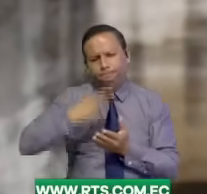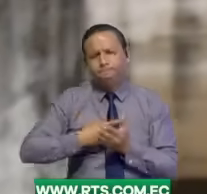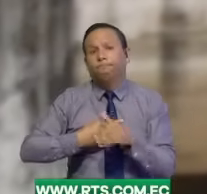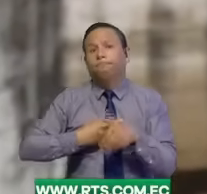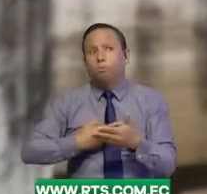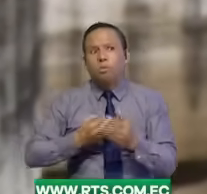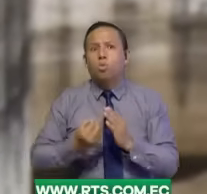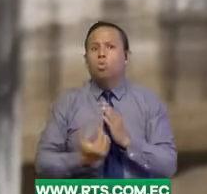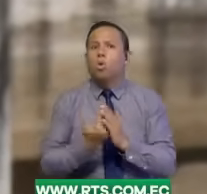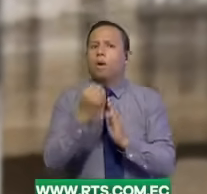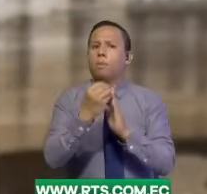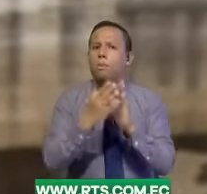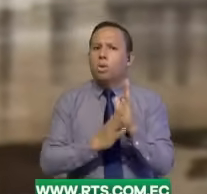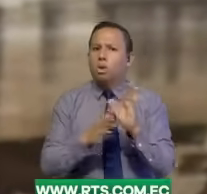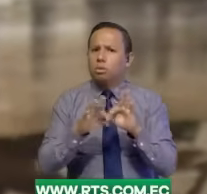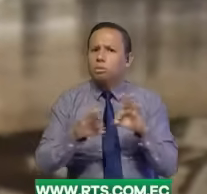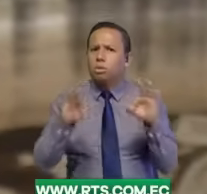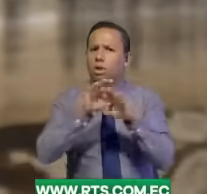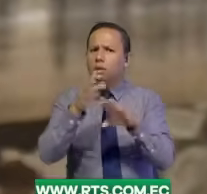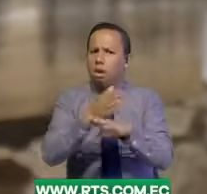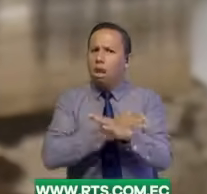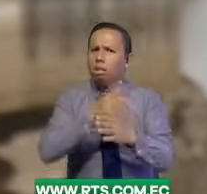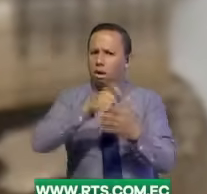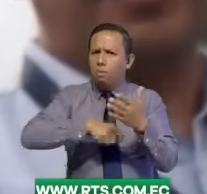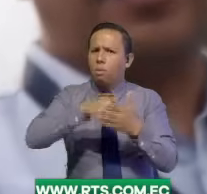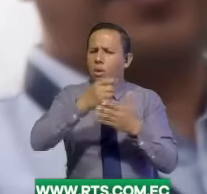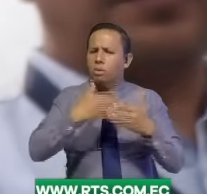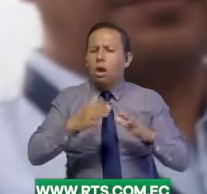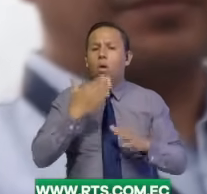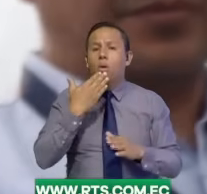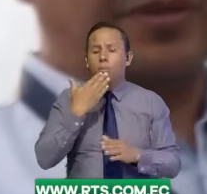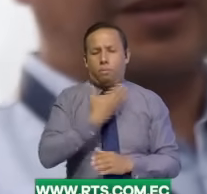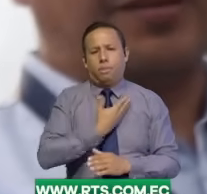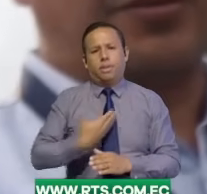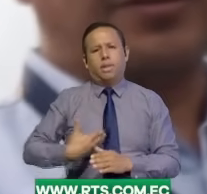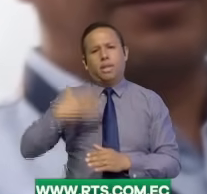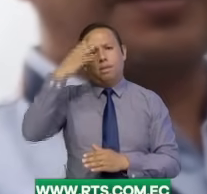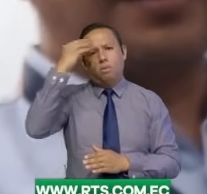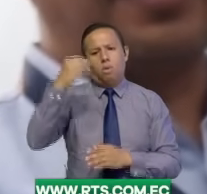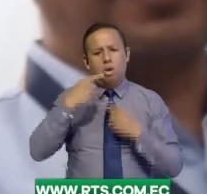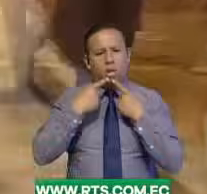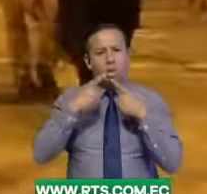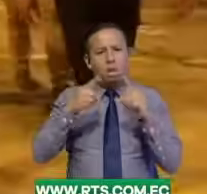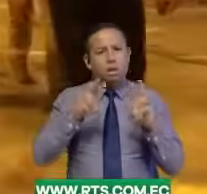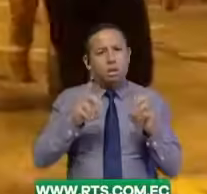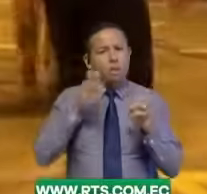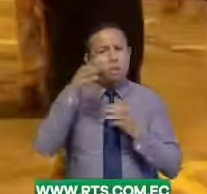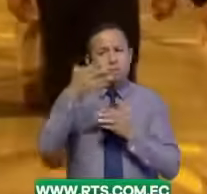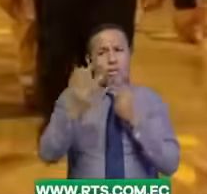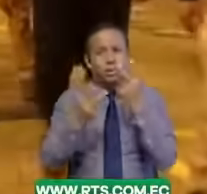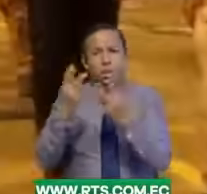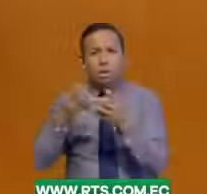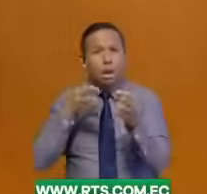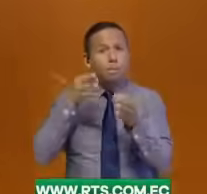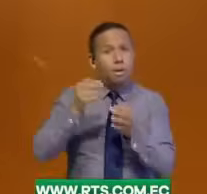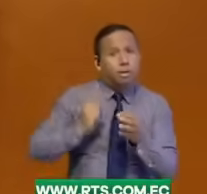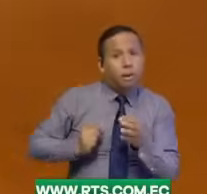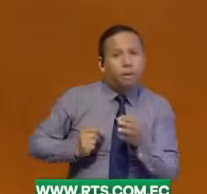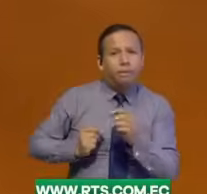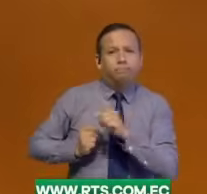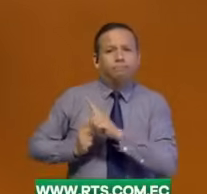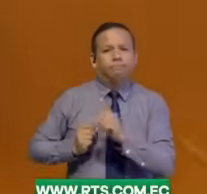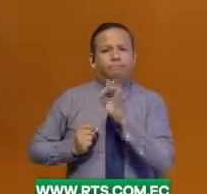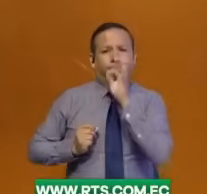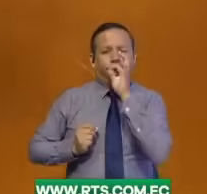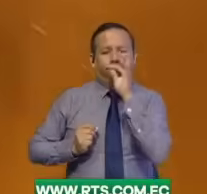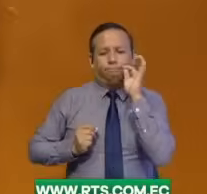proyectos importantes que ya están con estudios definitivos. El presidente Noboa no dio declaraciones sobre su visita. Desde la ciudad de Cuenca,